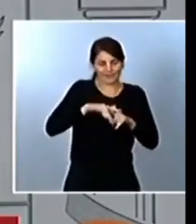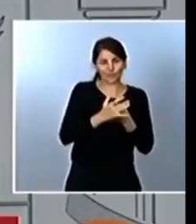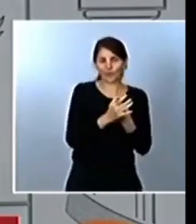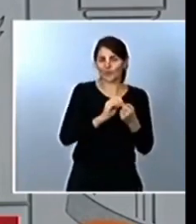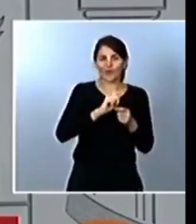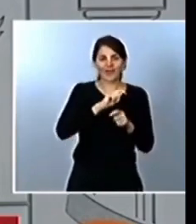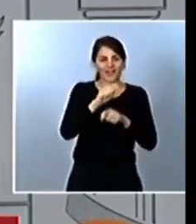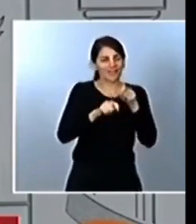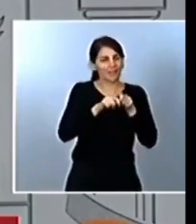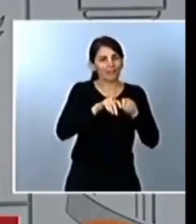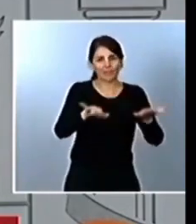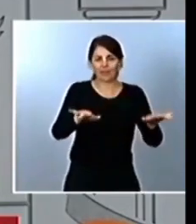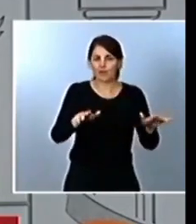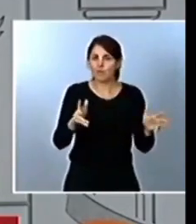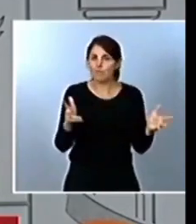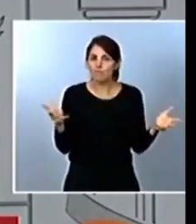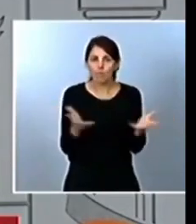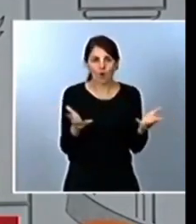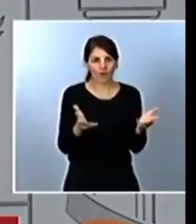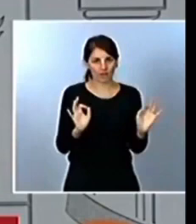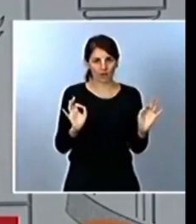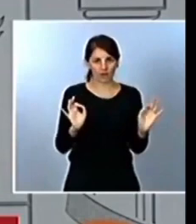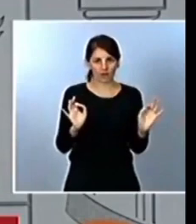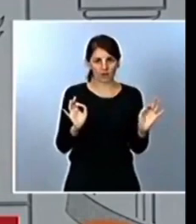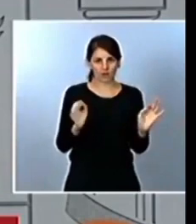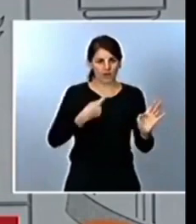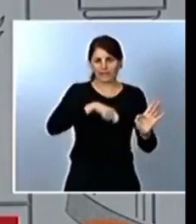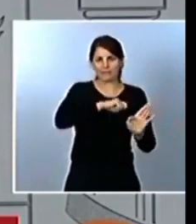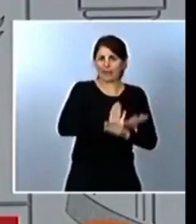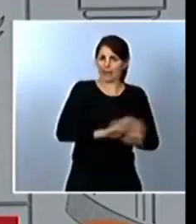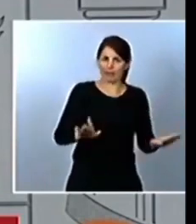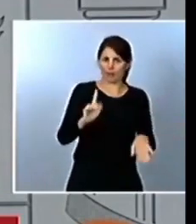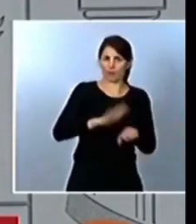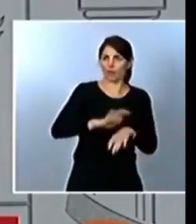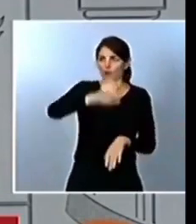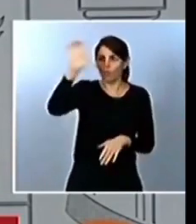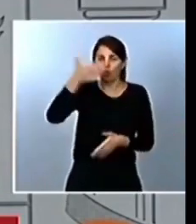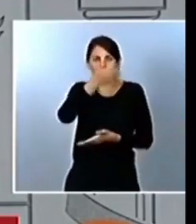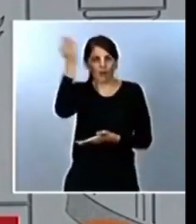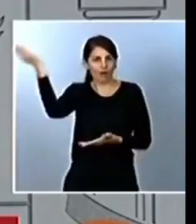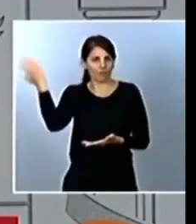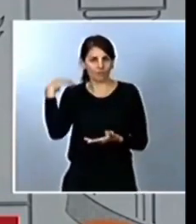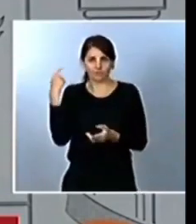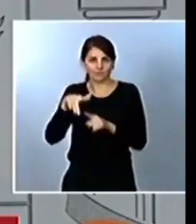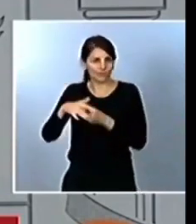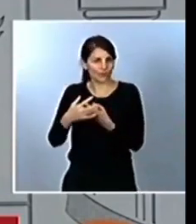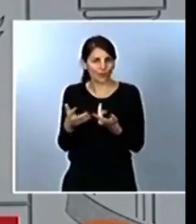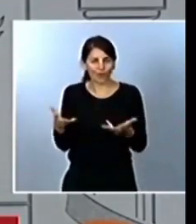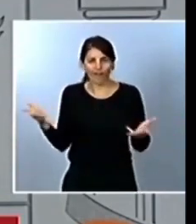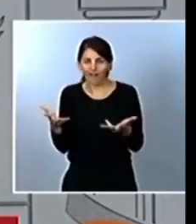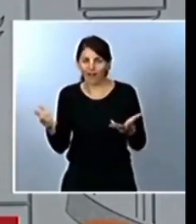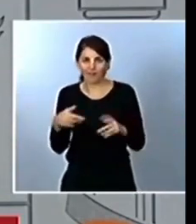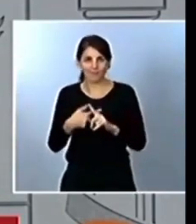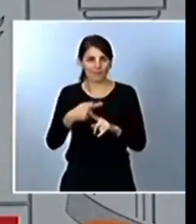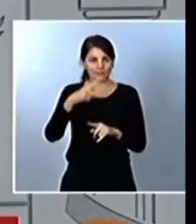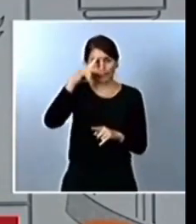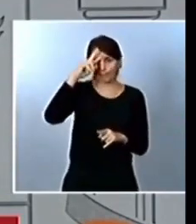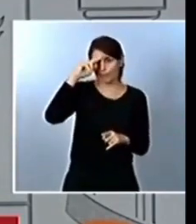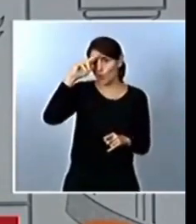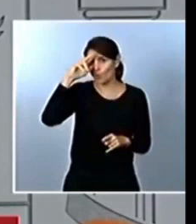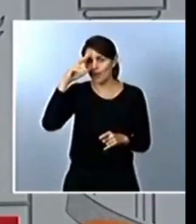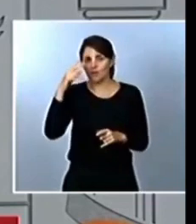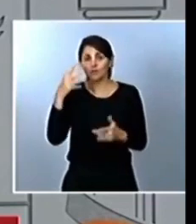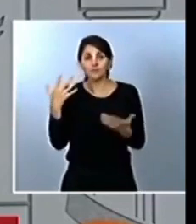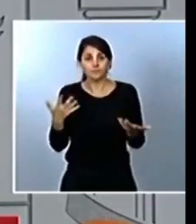como lo está siendo en toda Europa. No somos ajenos a lo que está pasando en Europa y, por tanto, la situación es grave, es preocupante, tenemos que poner en marcha todos los mecanismos cuanto